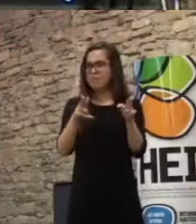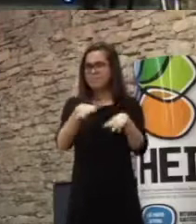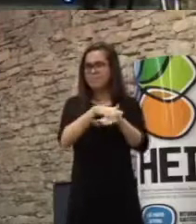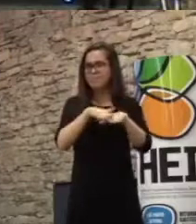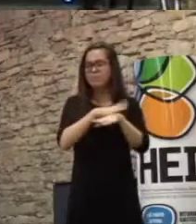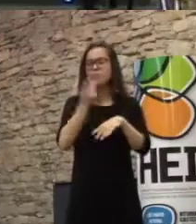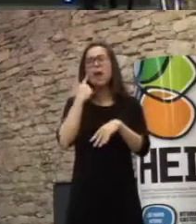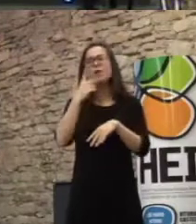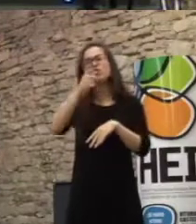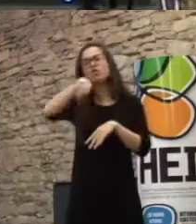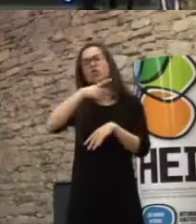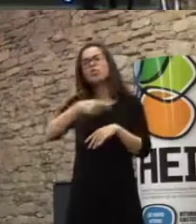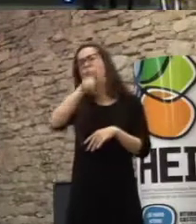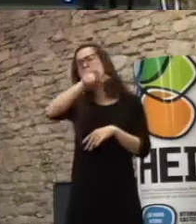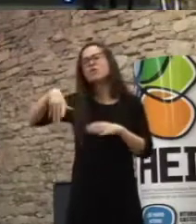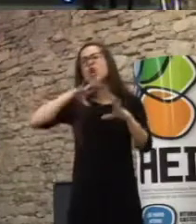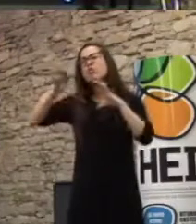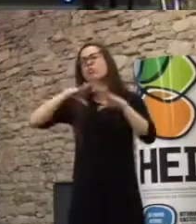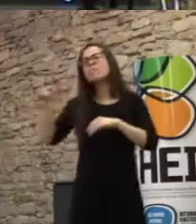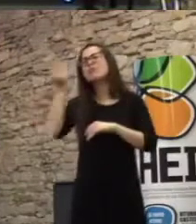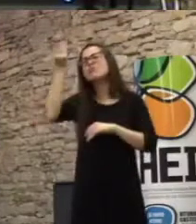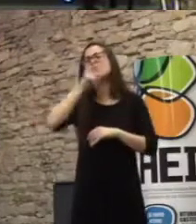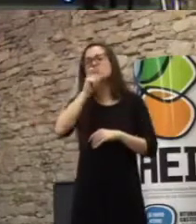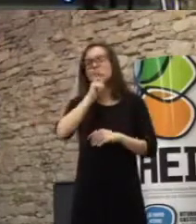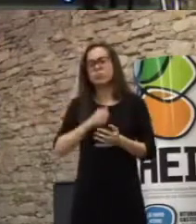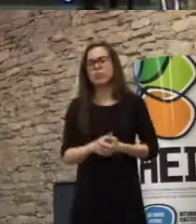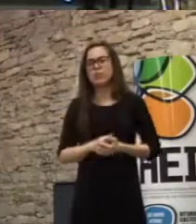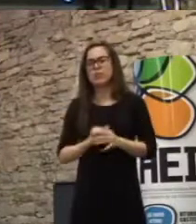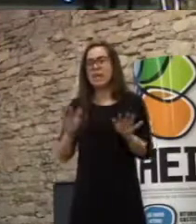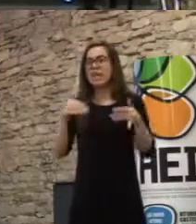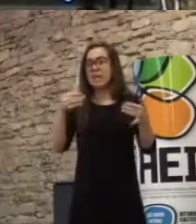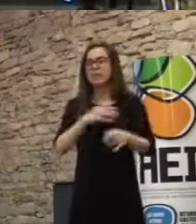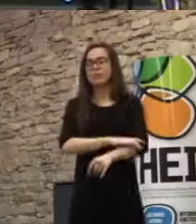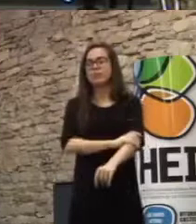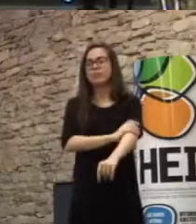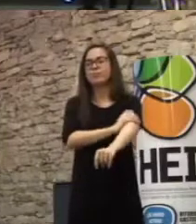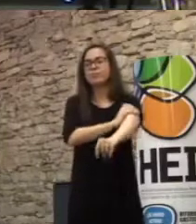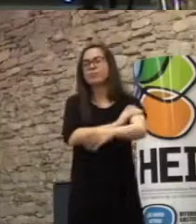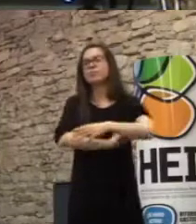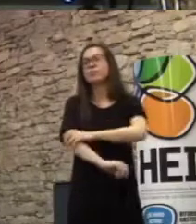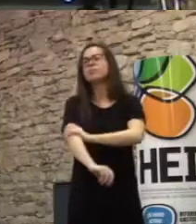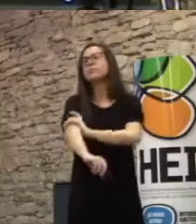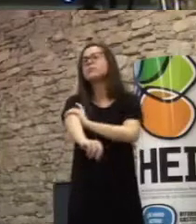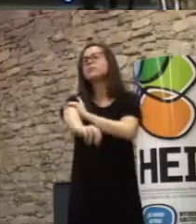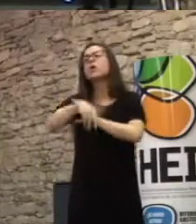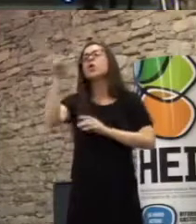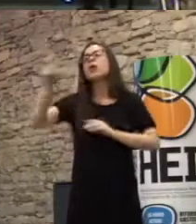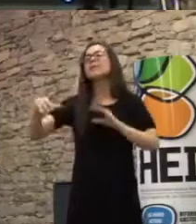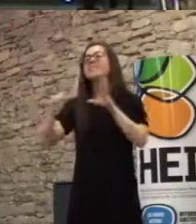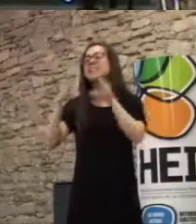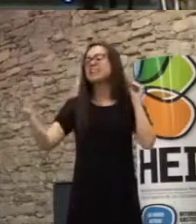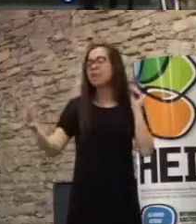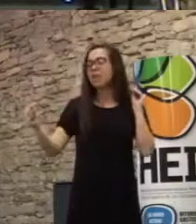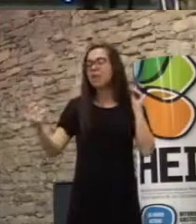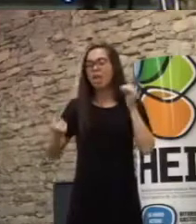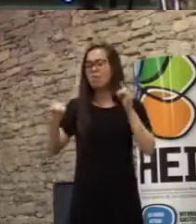comunicarnos mejor con los demás entonces resulta que lo que os decía antes hay veces que todas las que una persona que entiende hablas con otra persona y no te